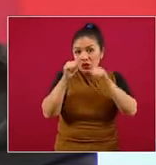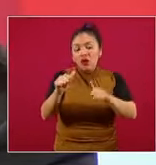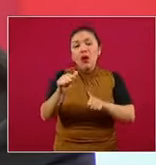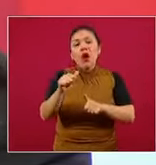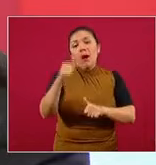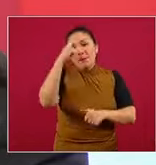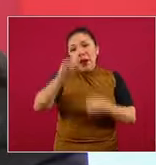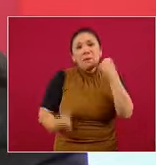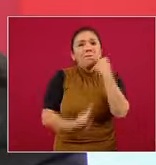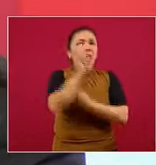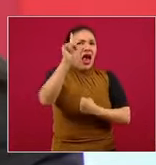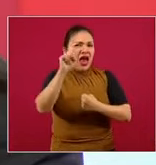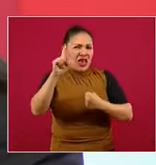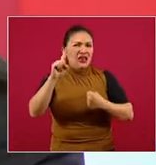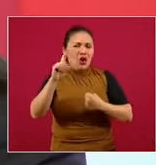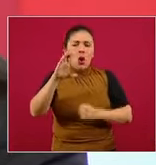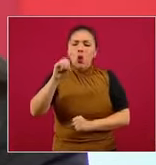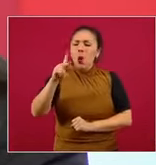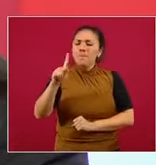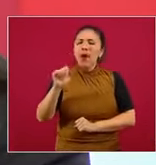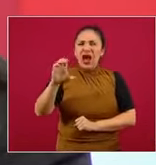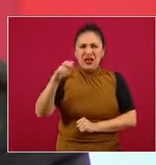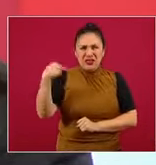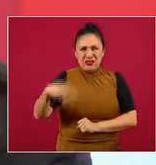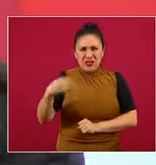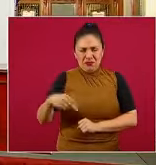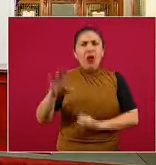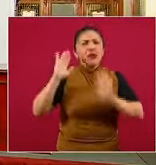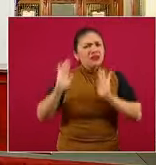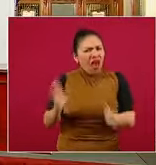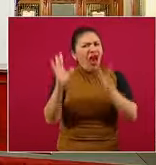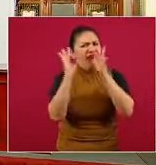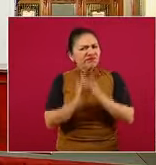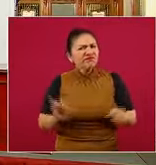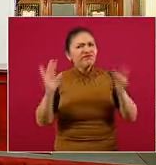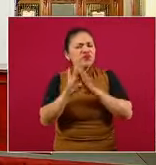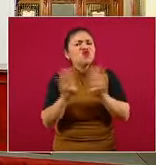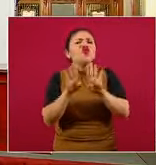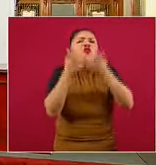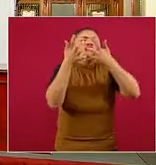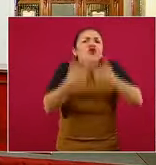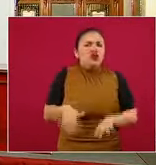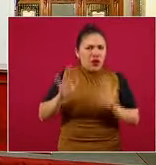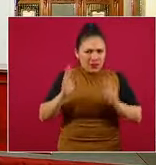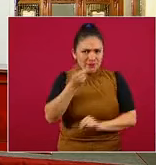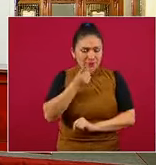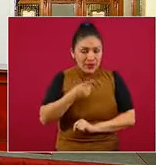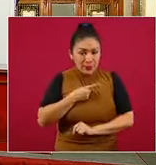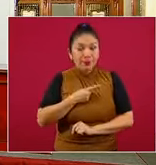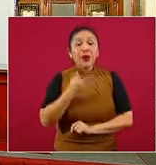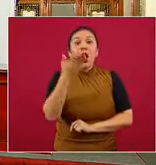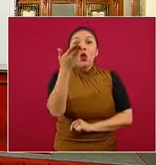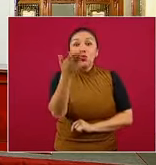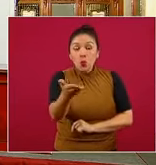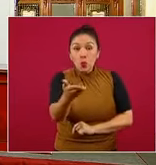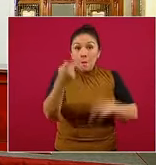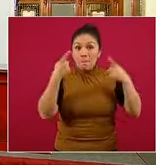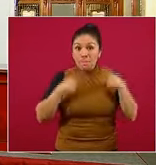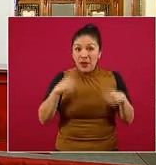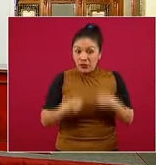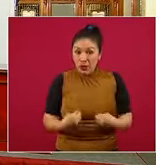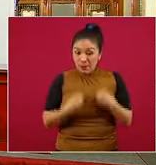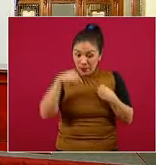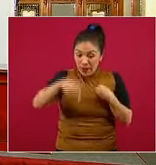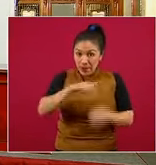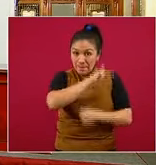a Contingencias, COPAC, y nos habló exactamente cómo funciona eso. Para usted, persona que vive en